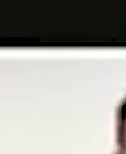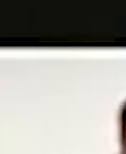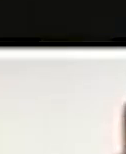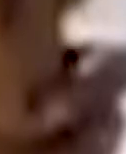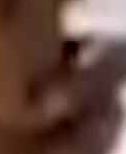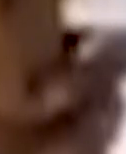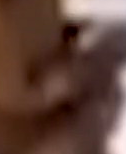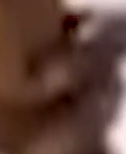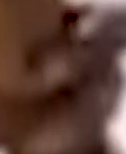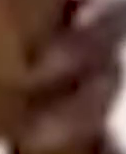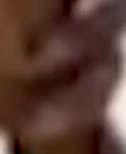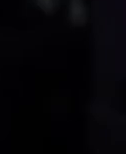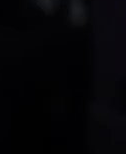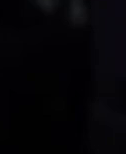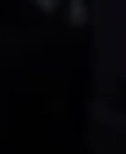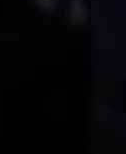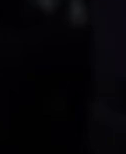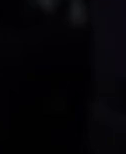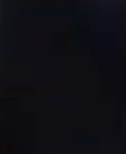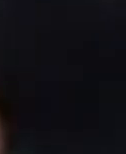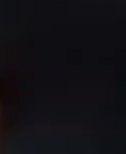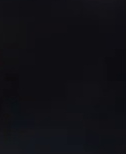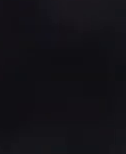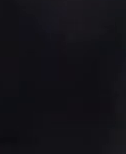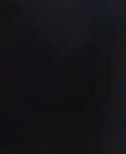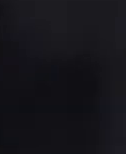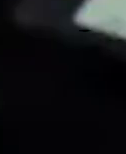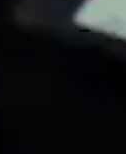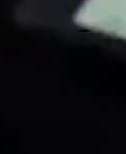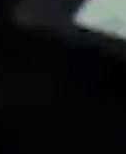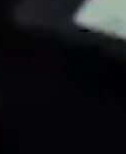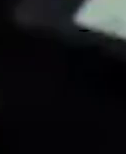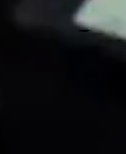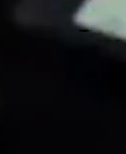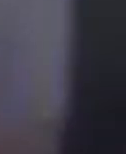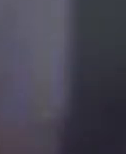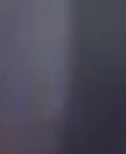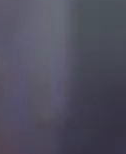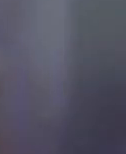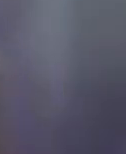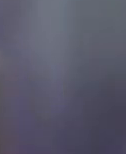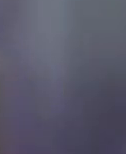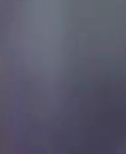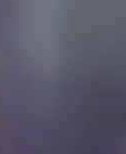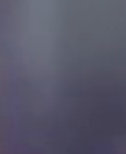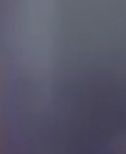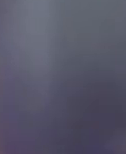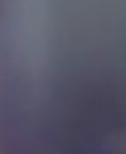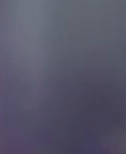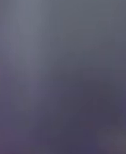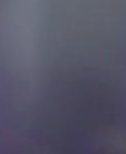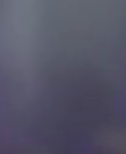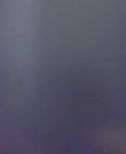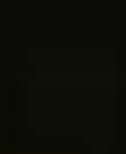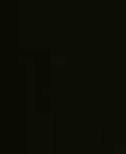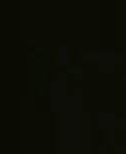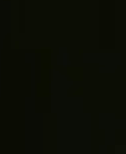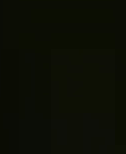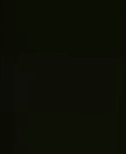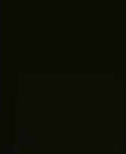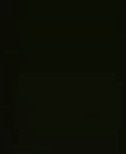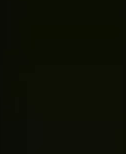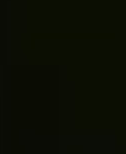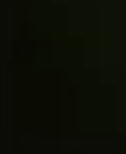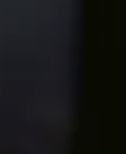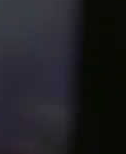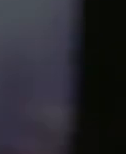sociales acciones de violencia. Según el propio Jorge Ramón, en sus videos, su deseo es llamar la atención. En este